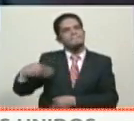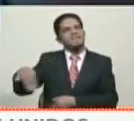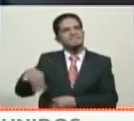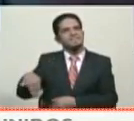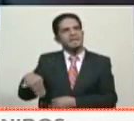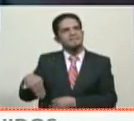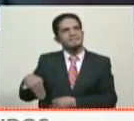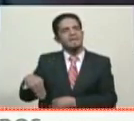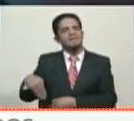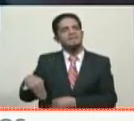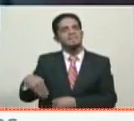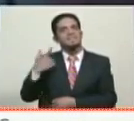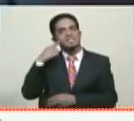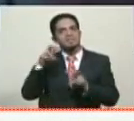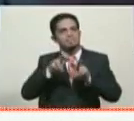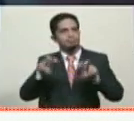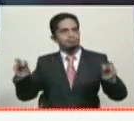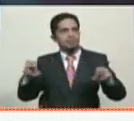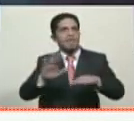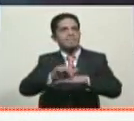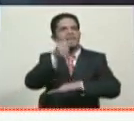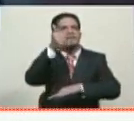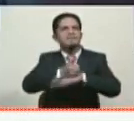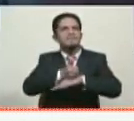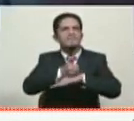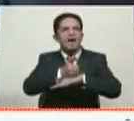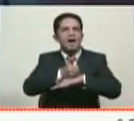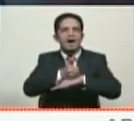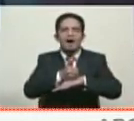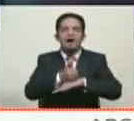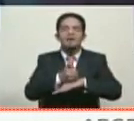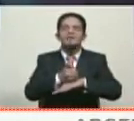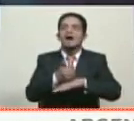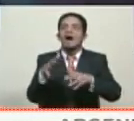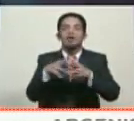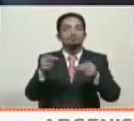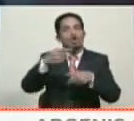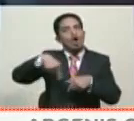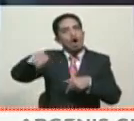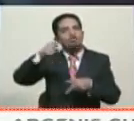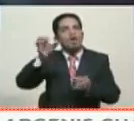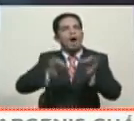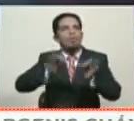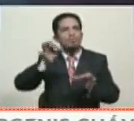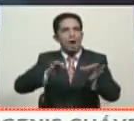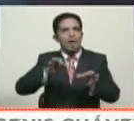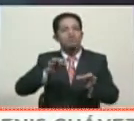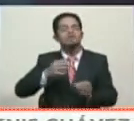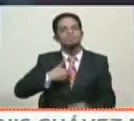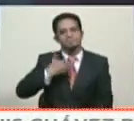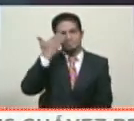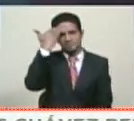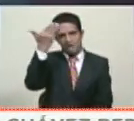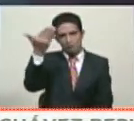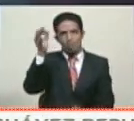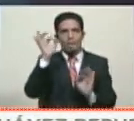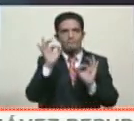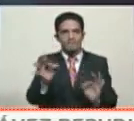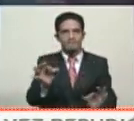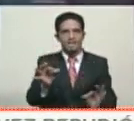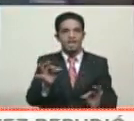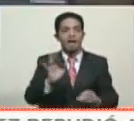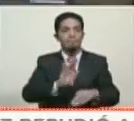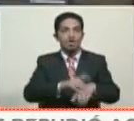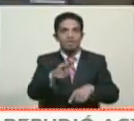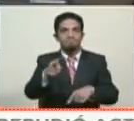compañeras y compañeros de directiva, a mis compañeros y compañeros de sala constitucional, a quienes les mando un saludo especial por su